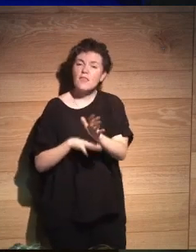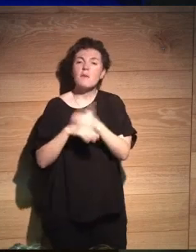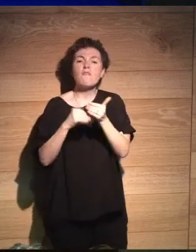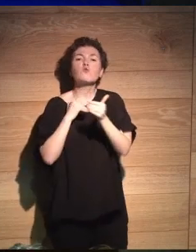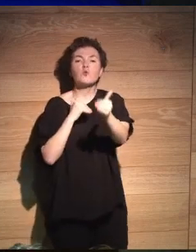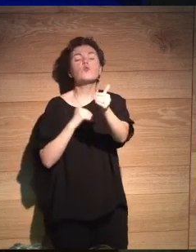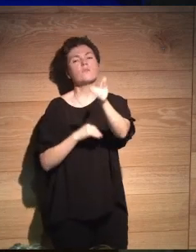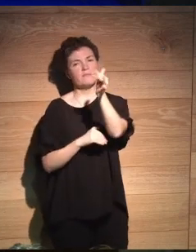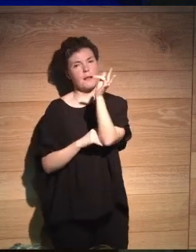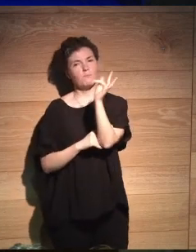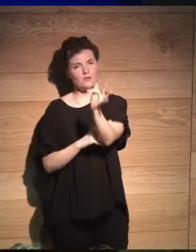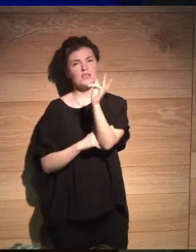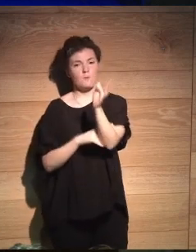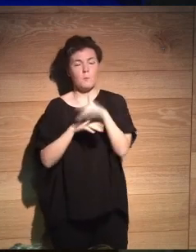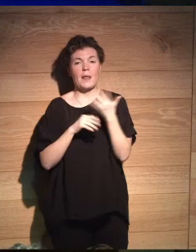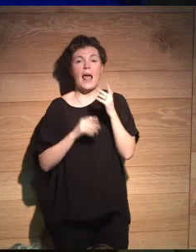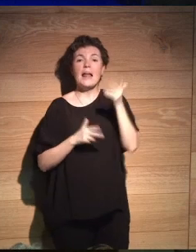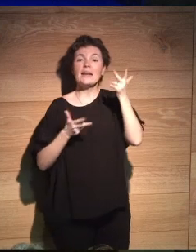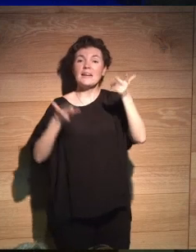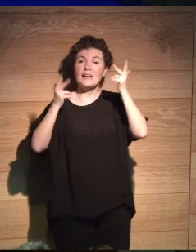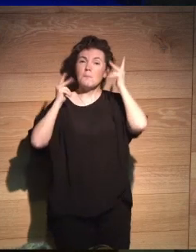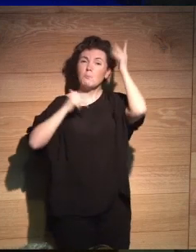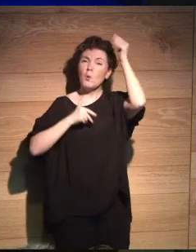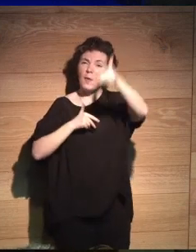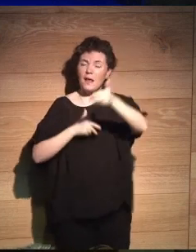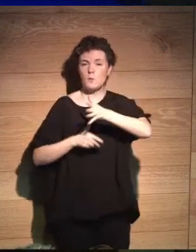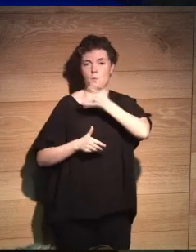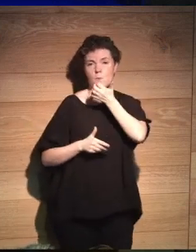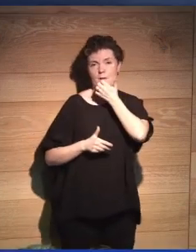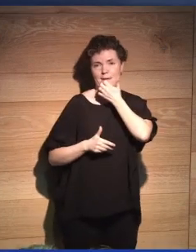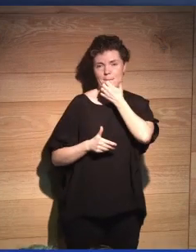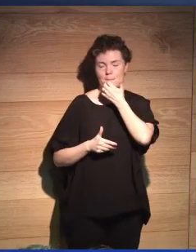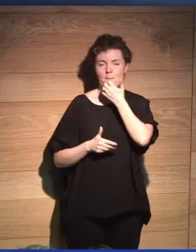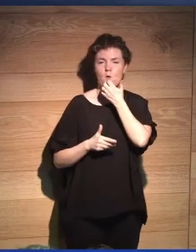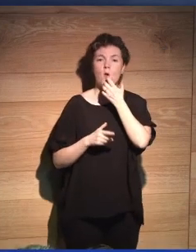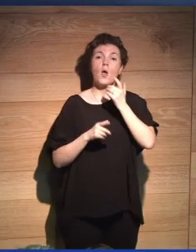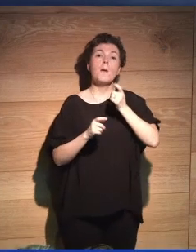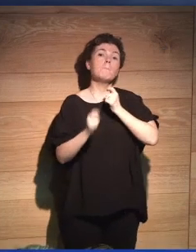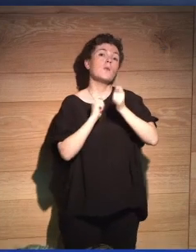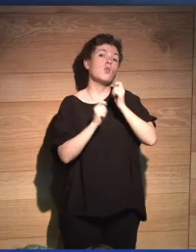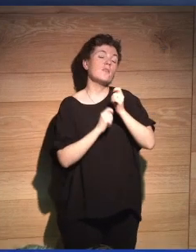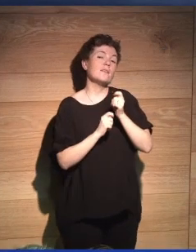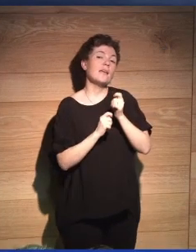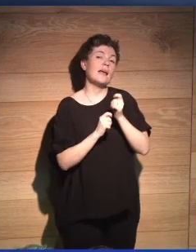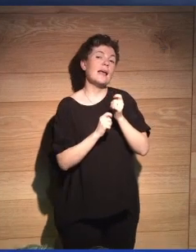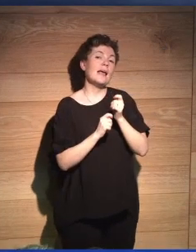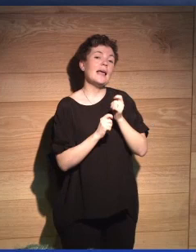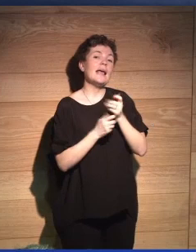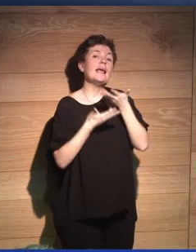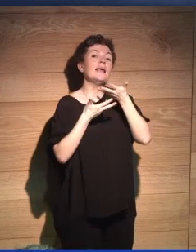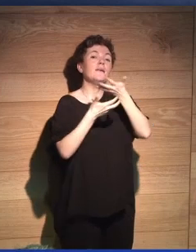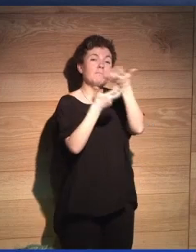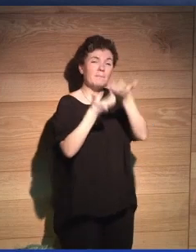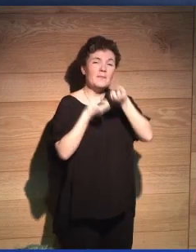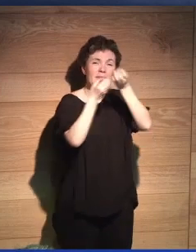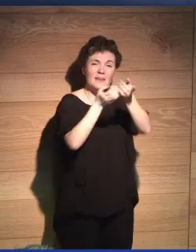larga para la causa republicana. Por ejemplo, permitieron a los corresponsales informar sobre la